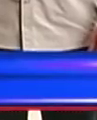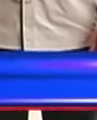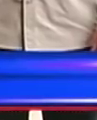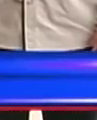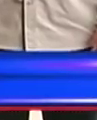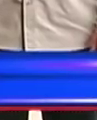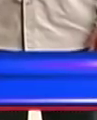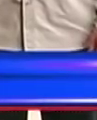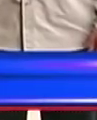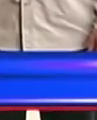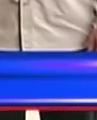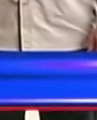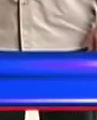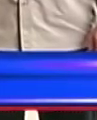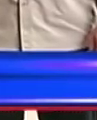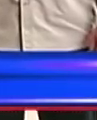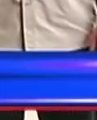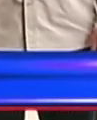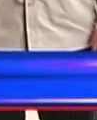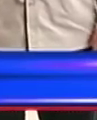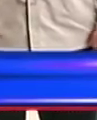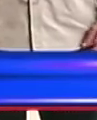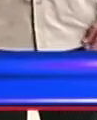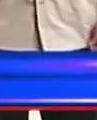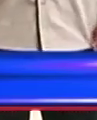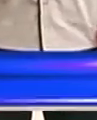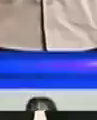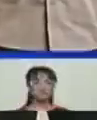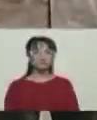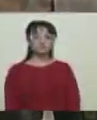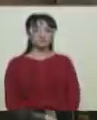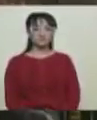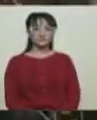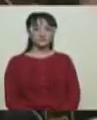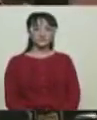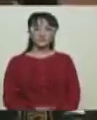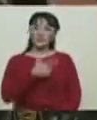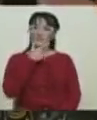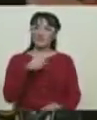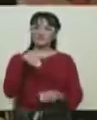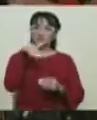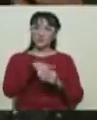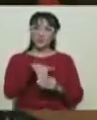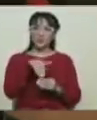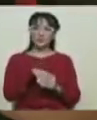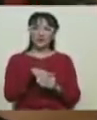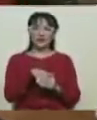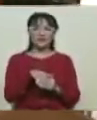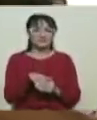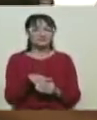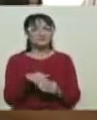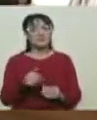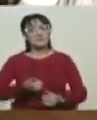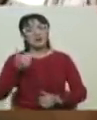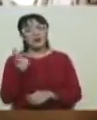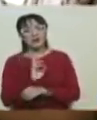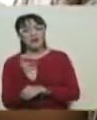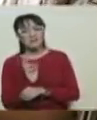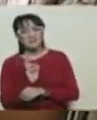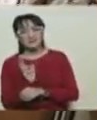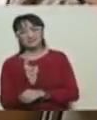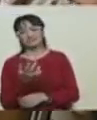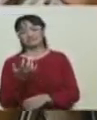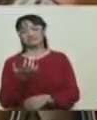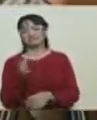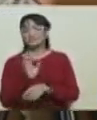muy sencillo votar, verdaderamente muy sencillo. Creo que es uno de los momentos que he votado más rápido, más simple. Uno en